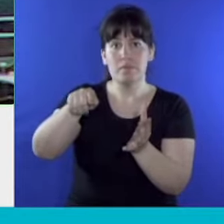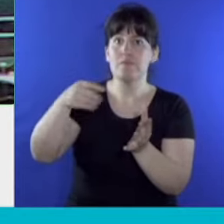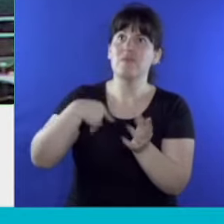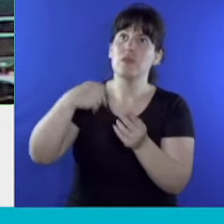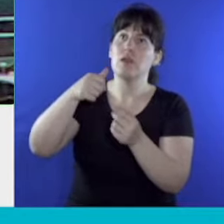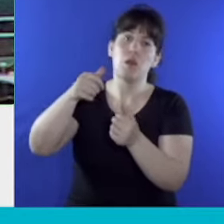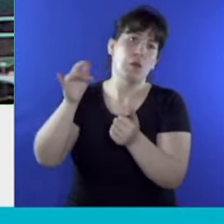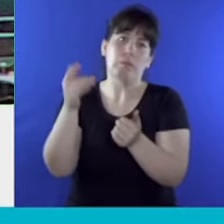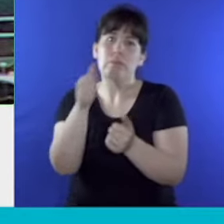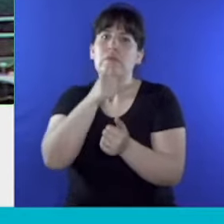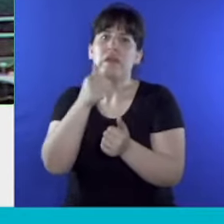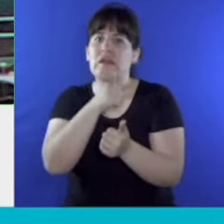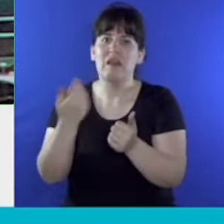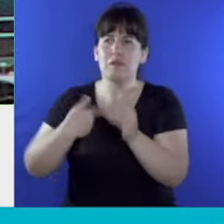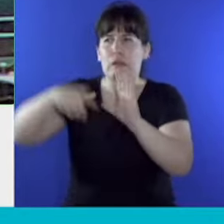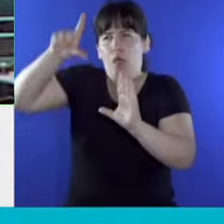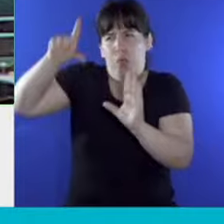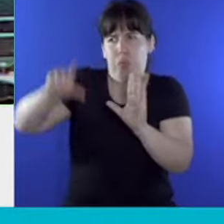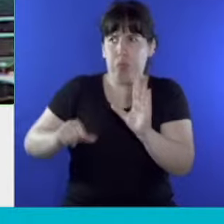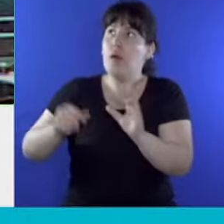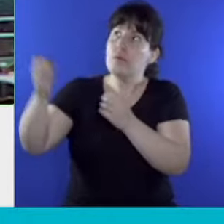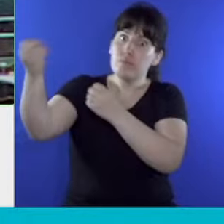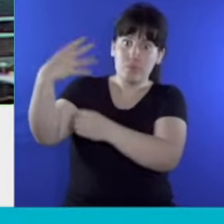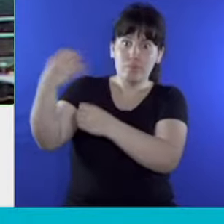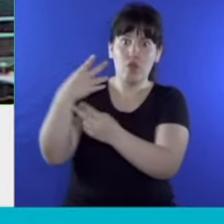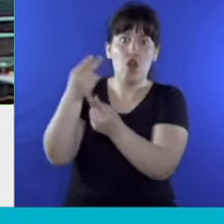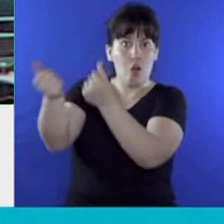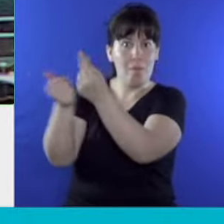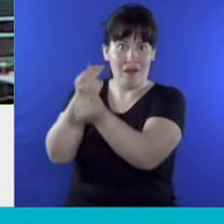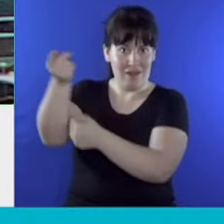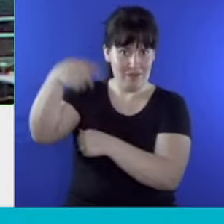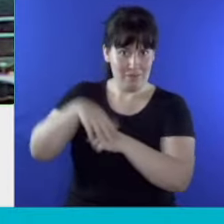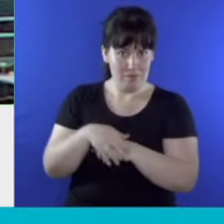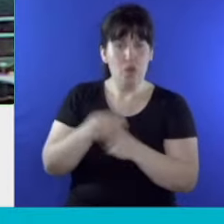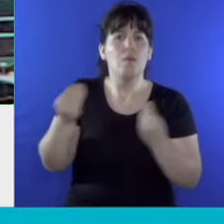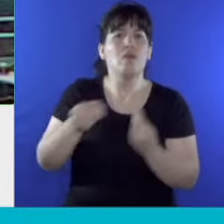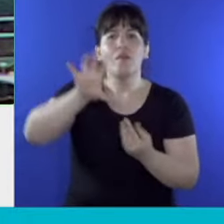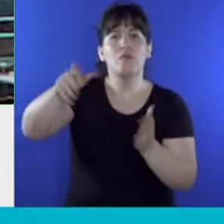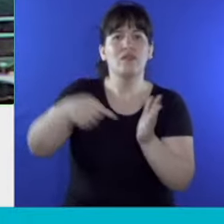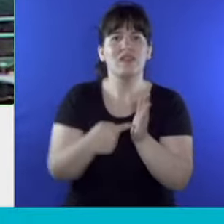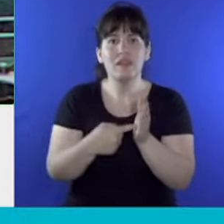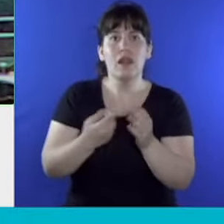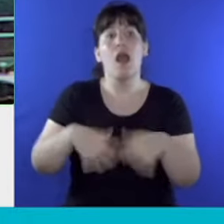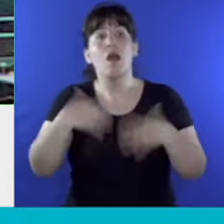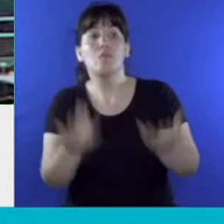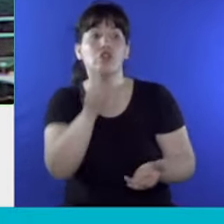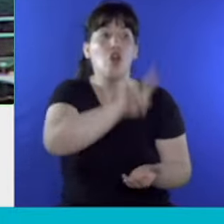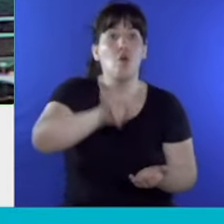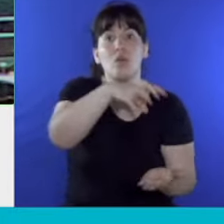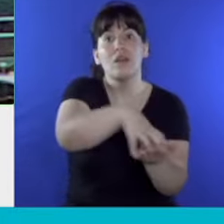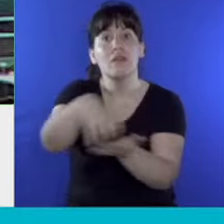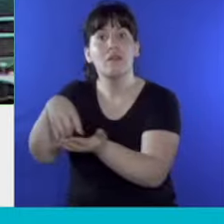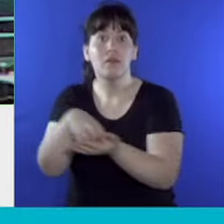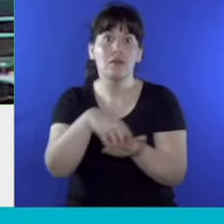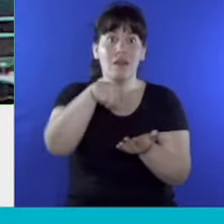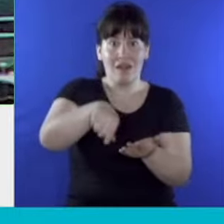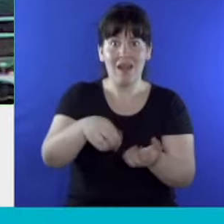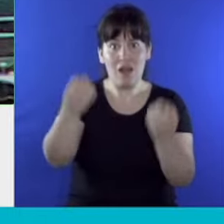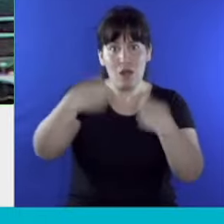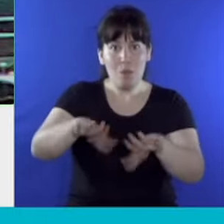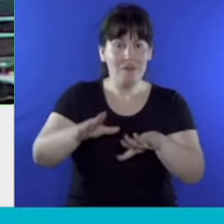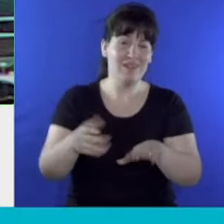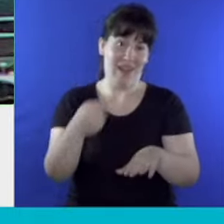medicamentos que valen 10 o 15 veces menos? ¿Por qué no puede la provincia de Buenos Aires aprovechar las universidades que ahora le empieza a hacer las obras que